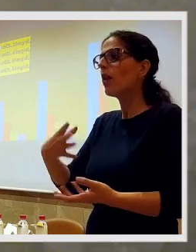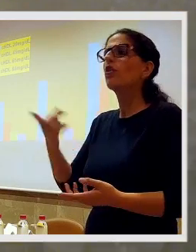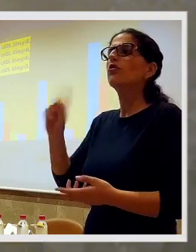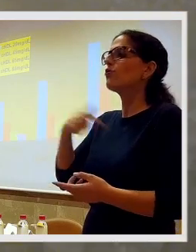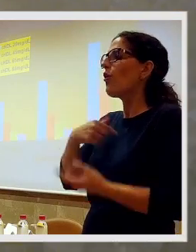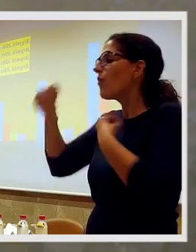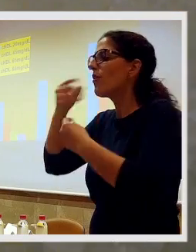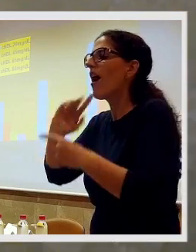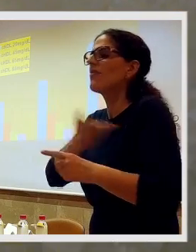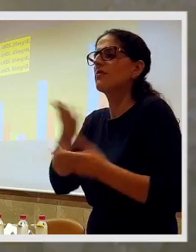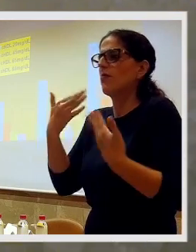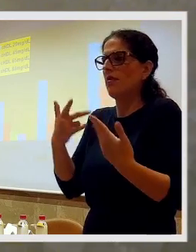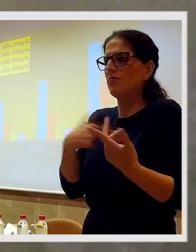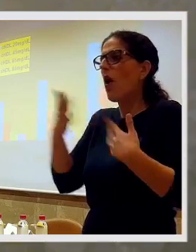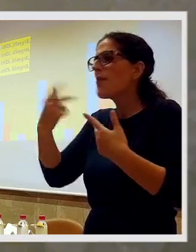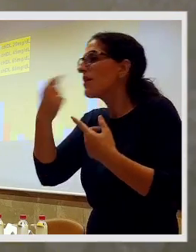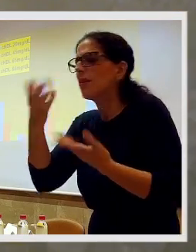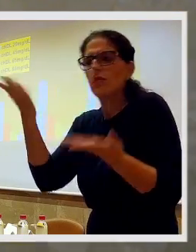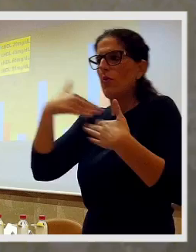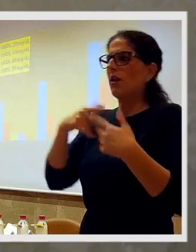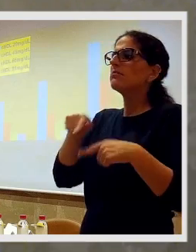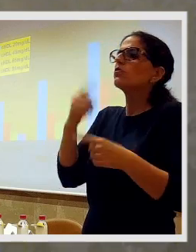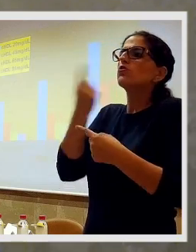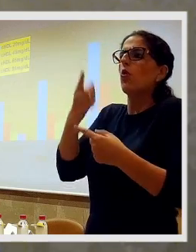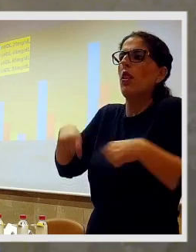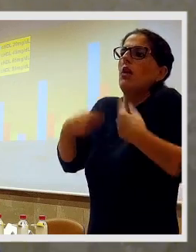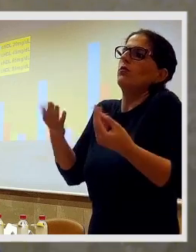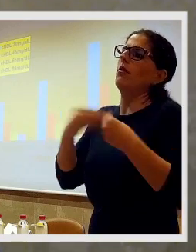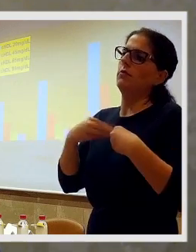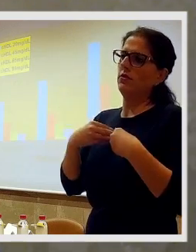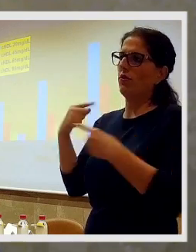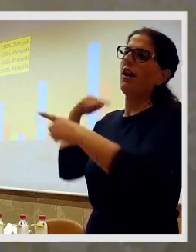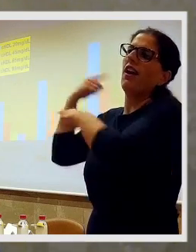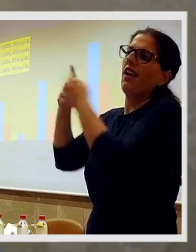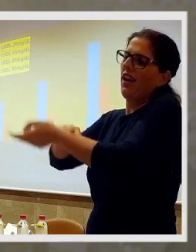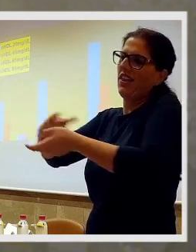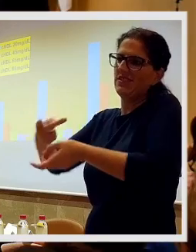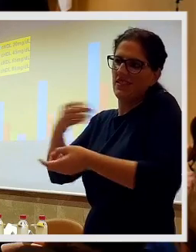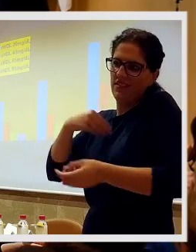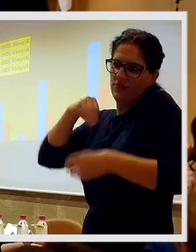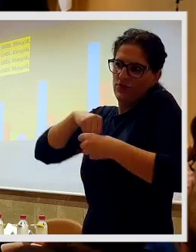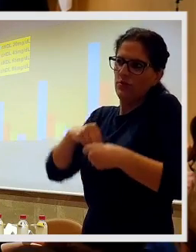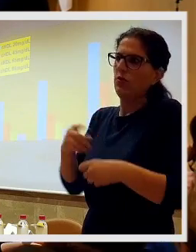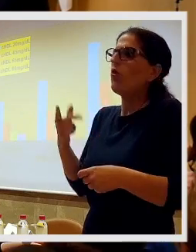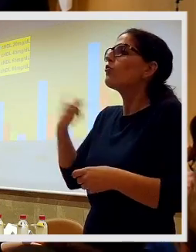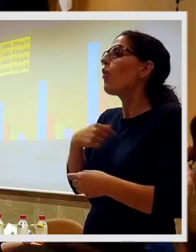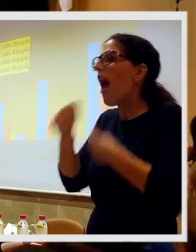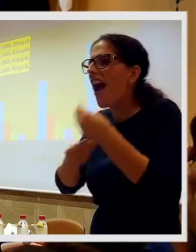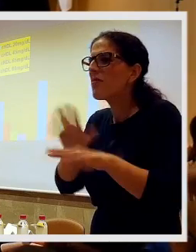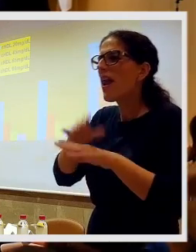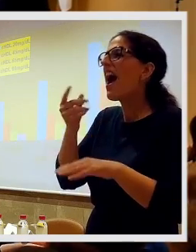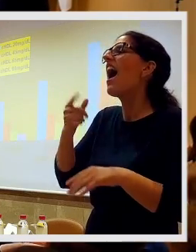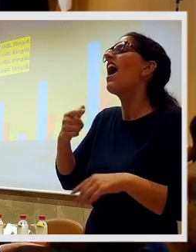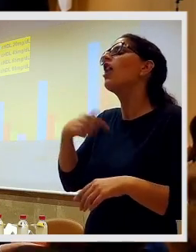Hoy por hoy no tenemos ninguna medicina que sea capaz de elevar el colesterol bueno. Solamente tenemos